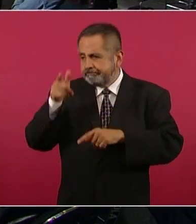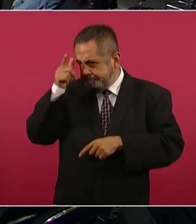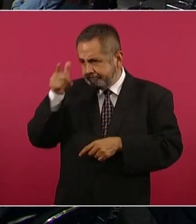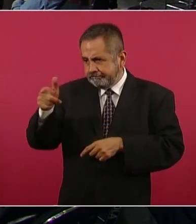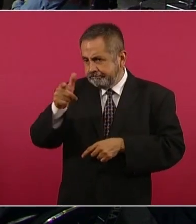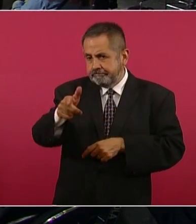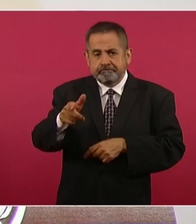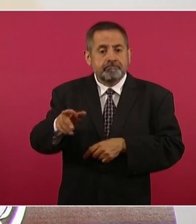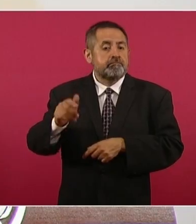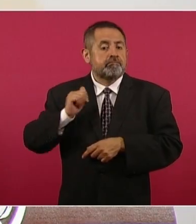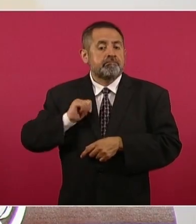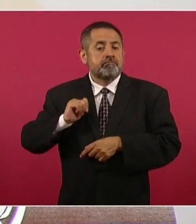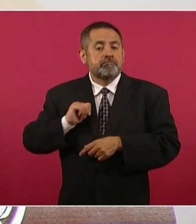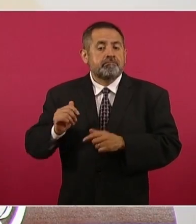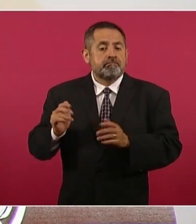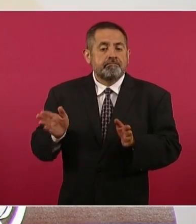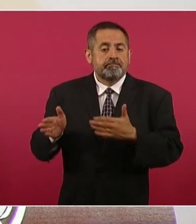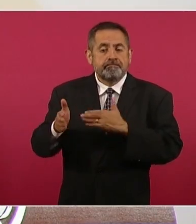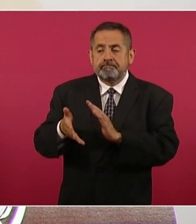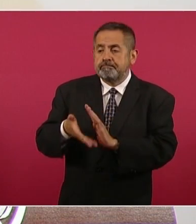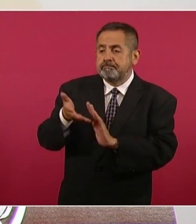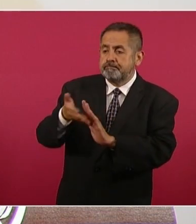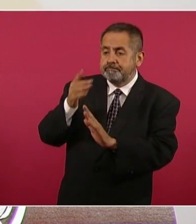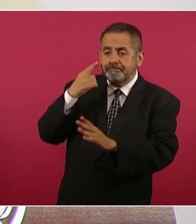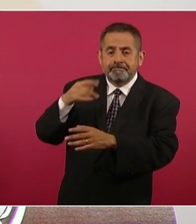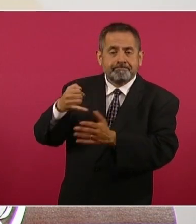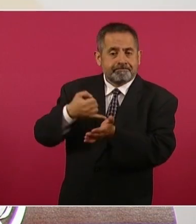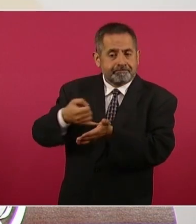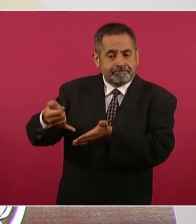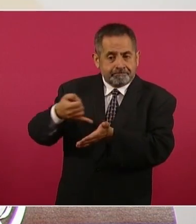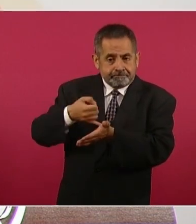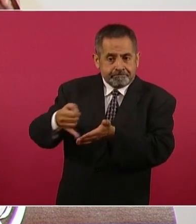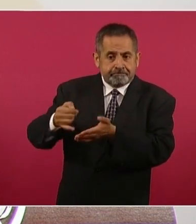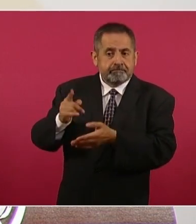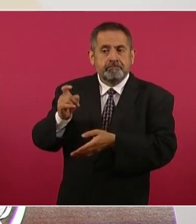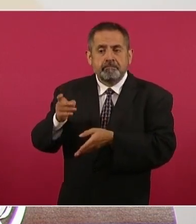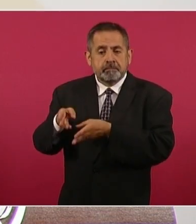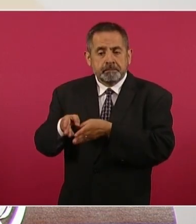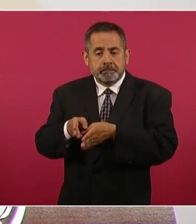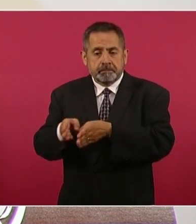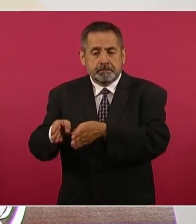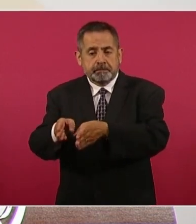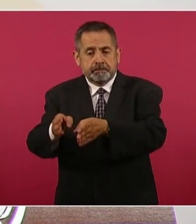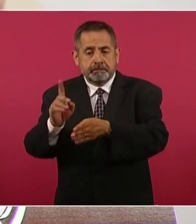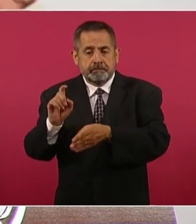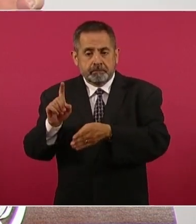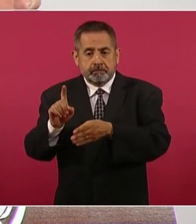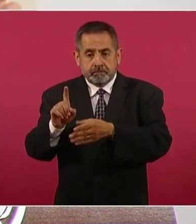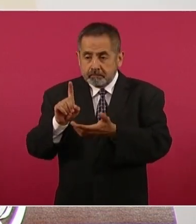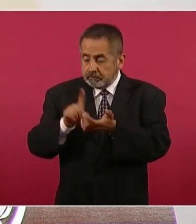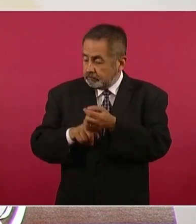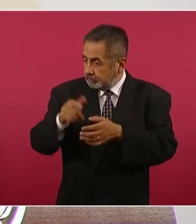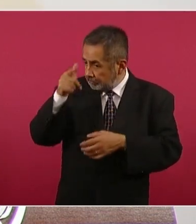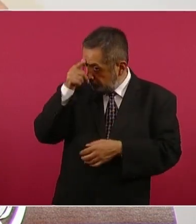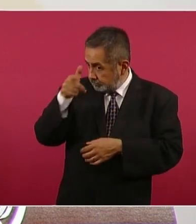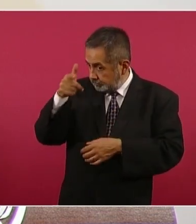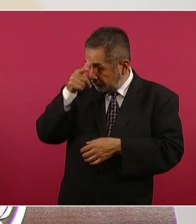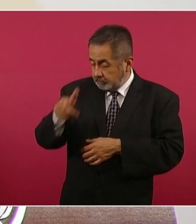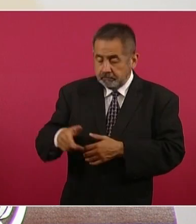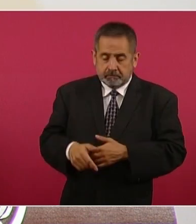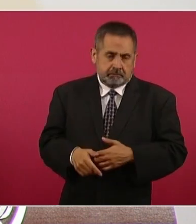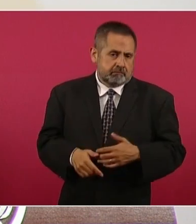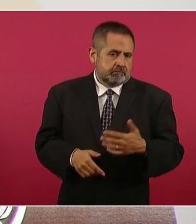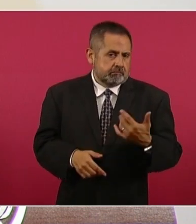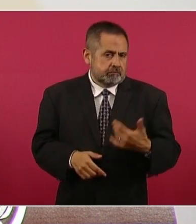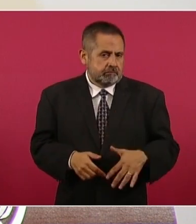estructuras para la siembra y la canalización de aguas. Esto les puede dar la idea del inmenso